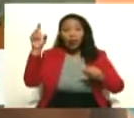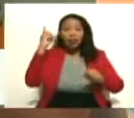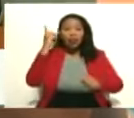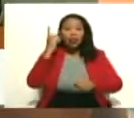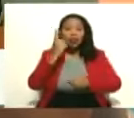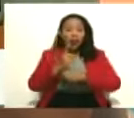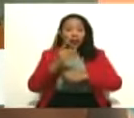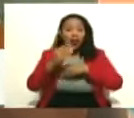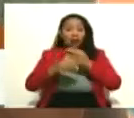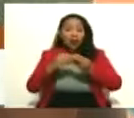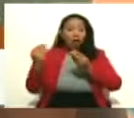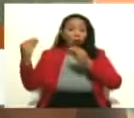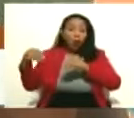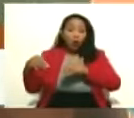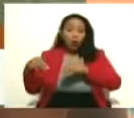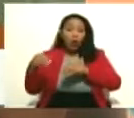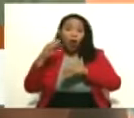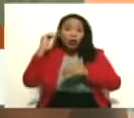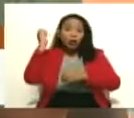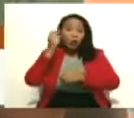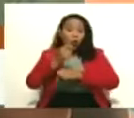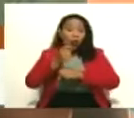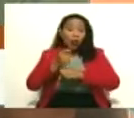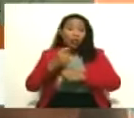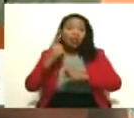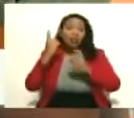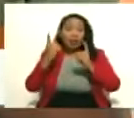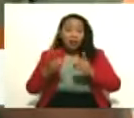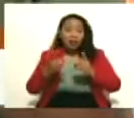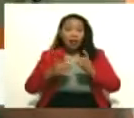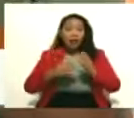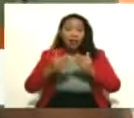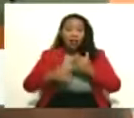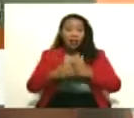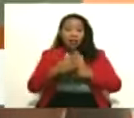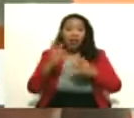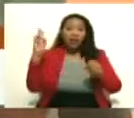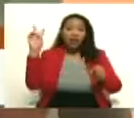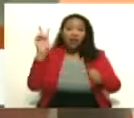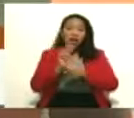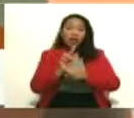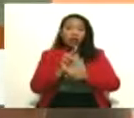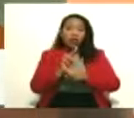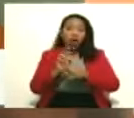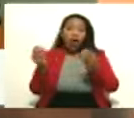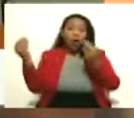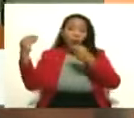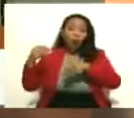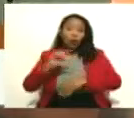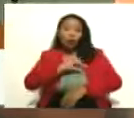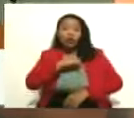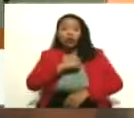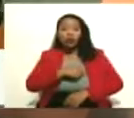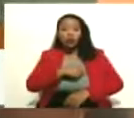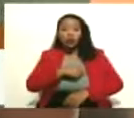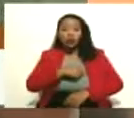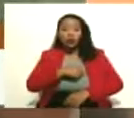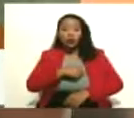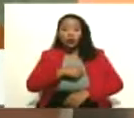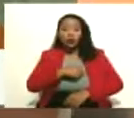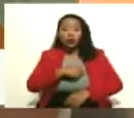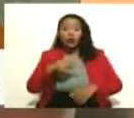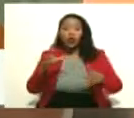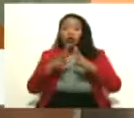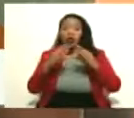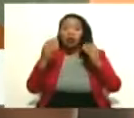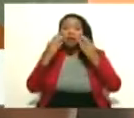que estar de acuerdo. Si la Corte decidiera avanzar, está violando el Estatuto del Acuerdo de Ginebra y el Estatuto de la Corte. Incluso todas